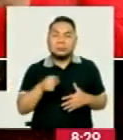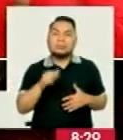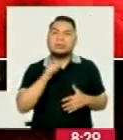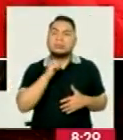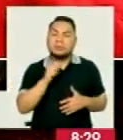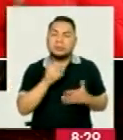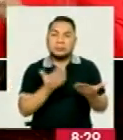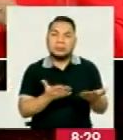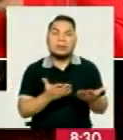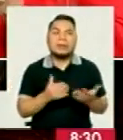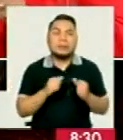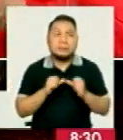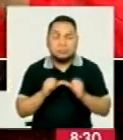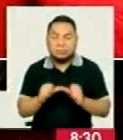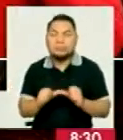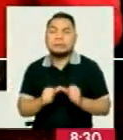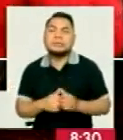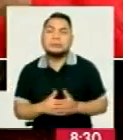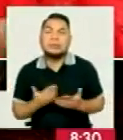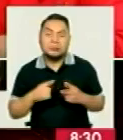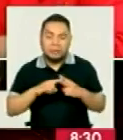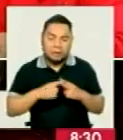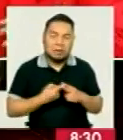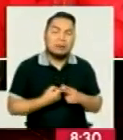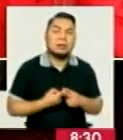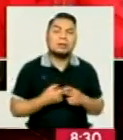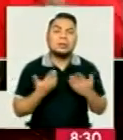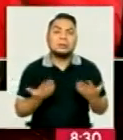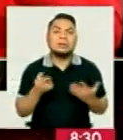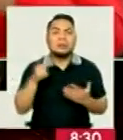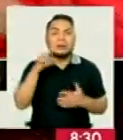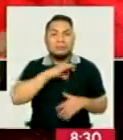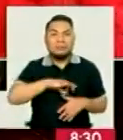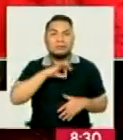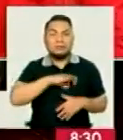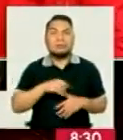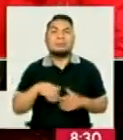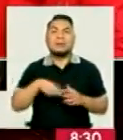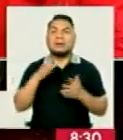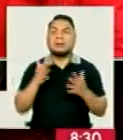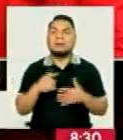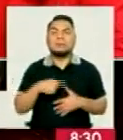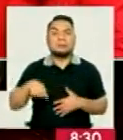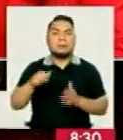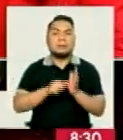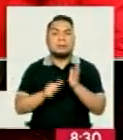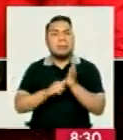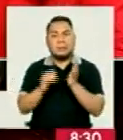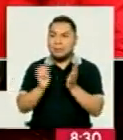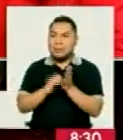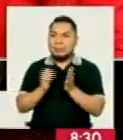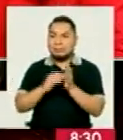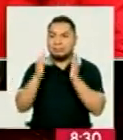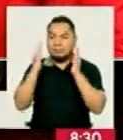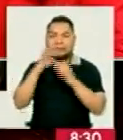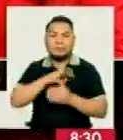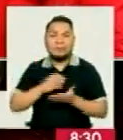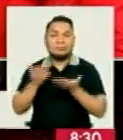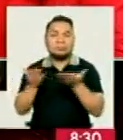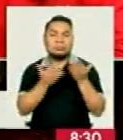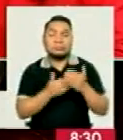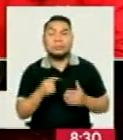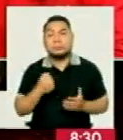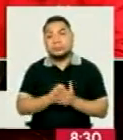todavía estamos iniciando beneficiar a más de nuestros hermanos, ¿no? Tenemos ese gran reto, de